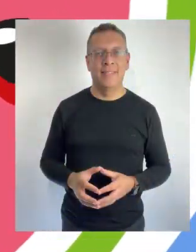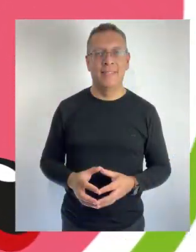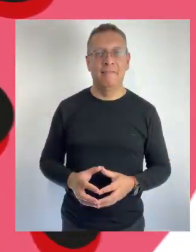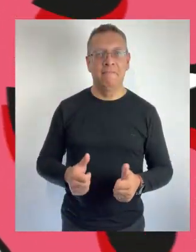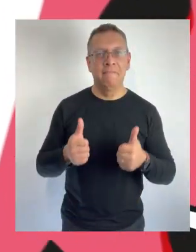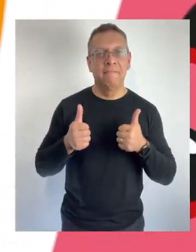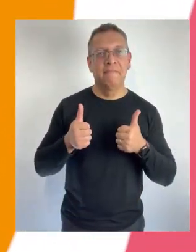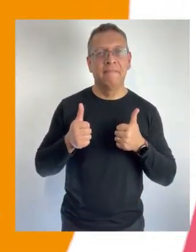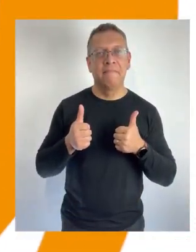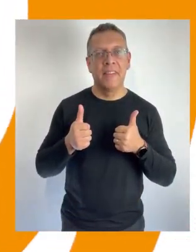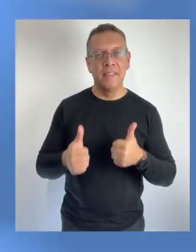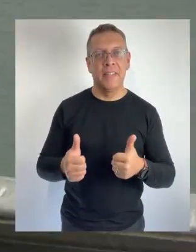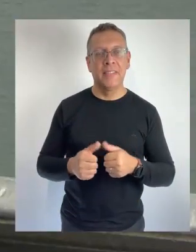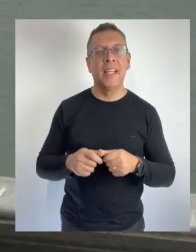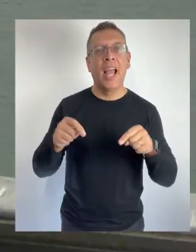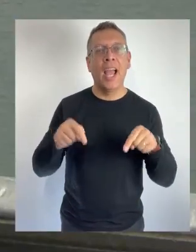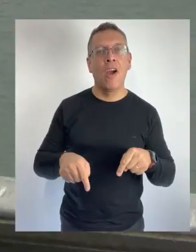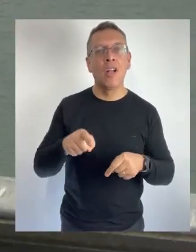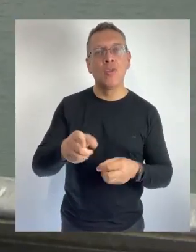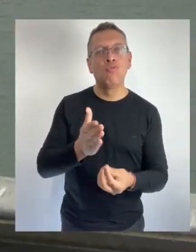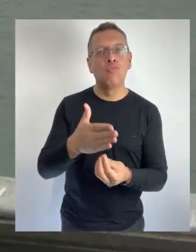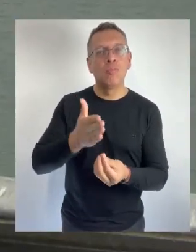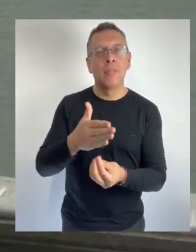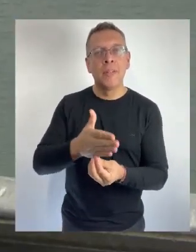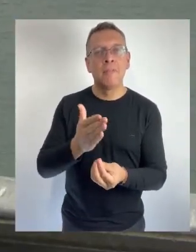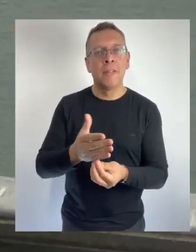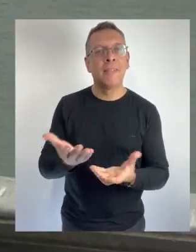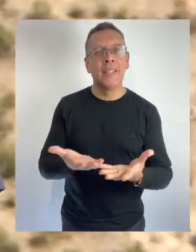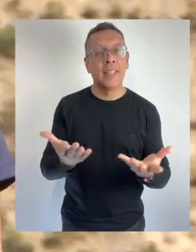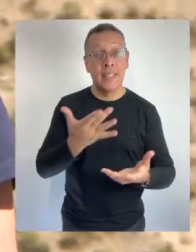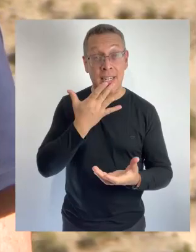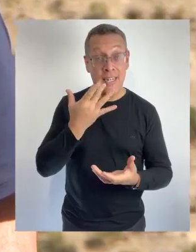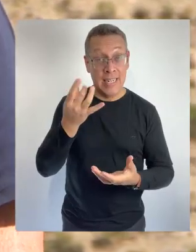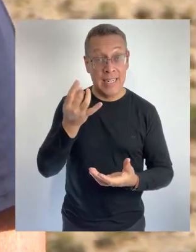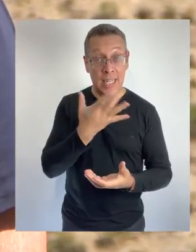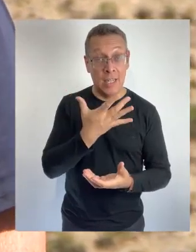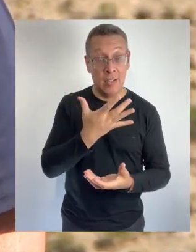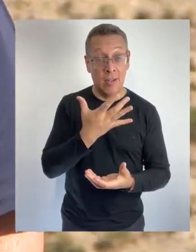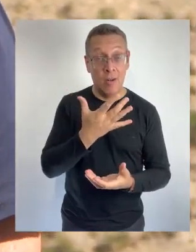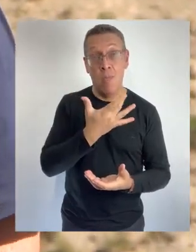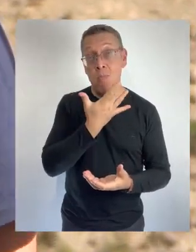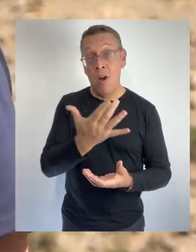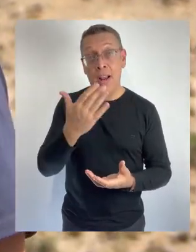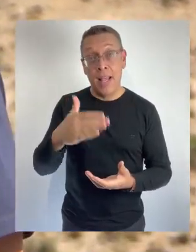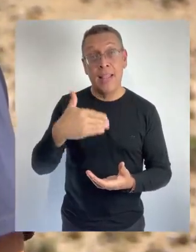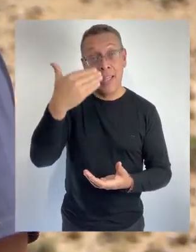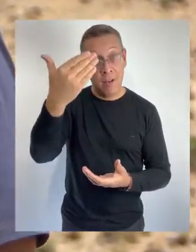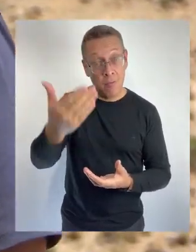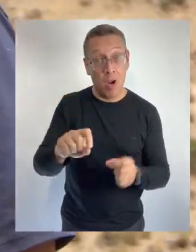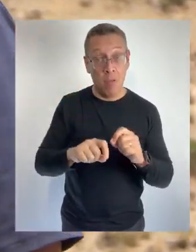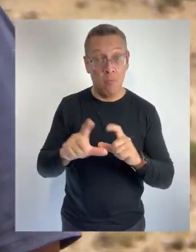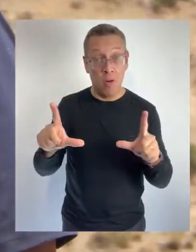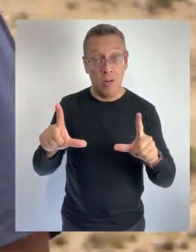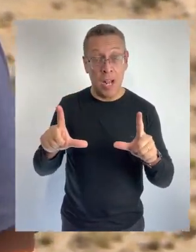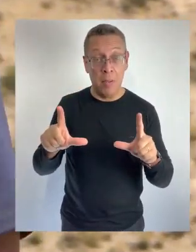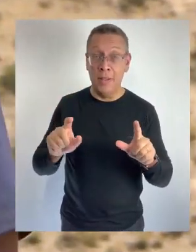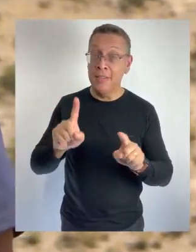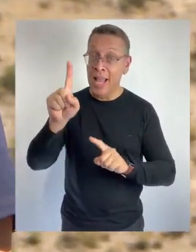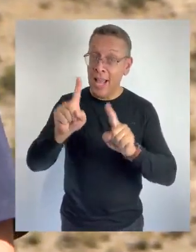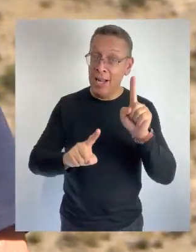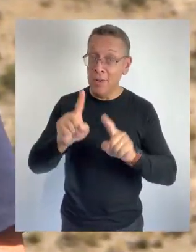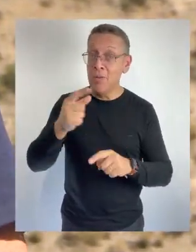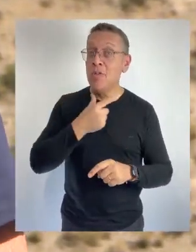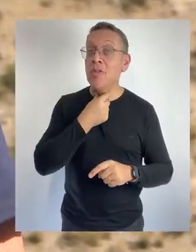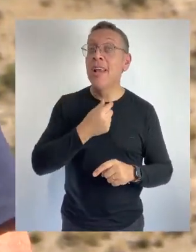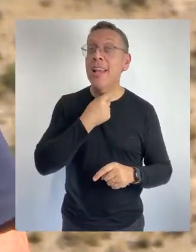Bueno, entonces Oliver, ahora, ¿qué nos vas a hacer? Quiero que nos prepares algo rico, porque después de terminado el programa, siempre hay alguien típico,